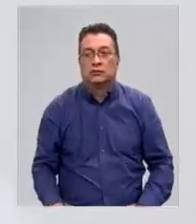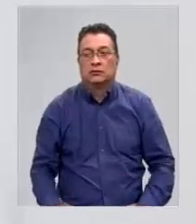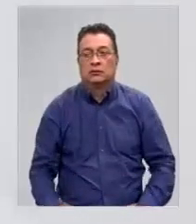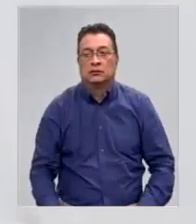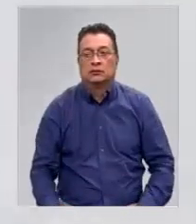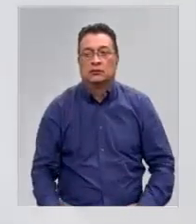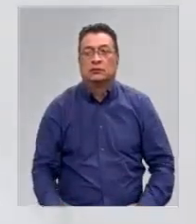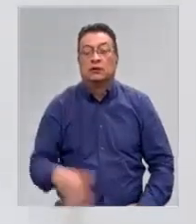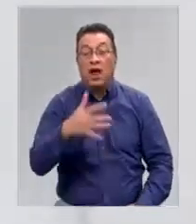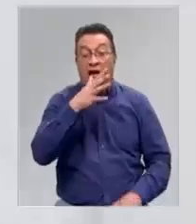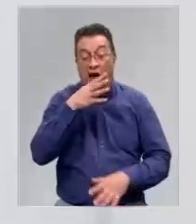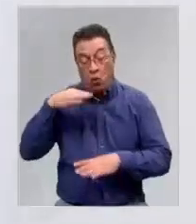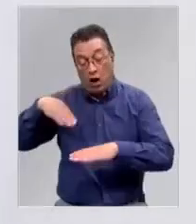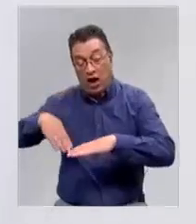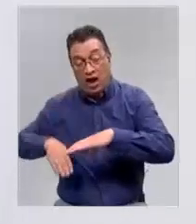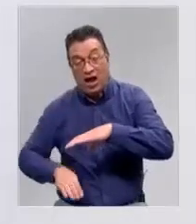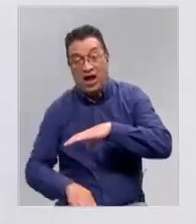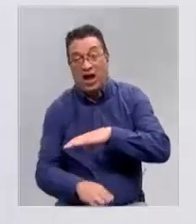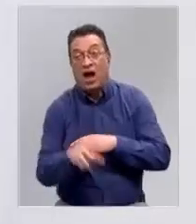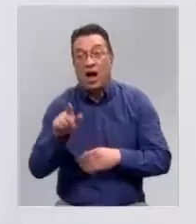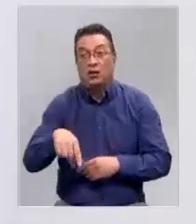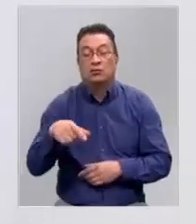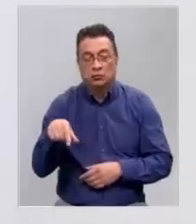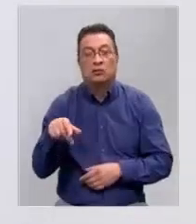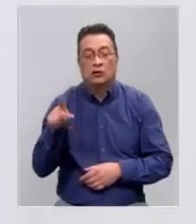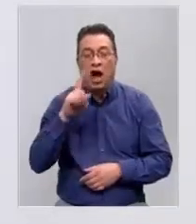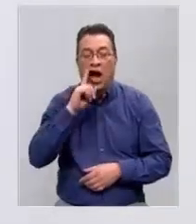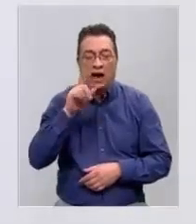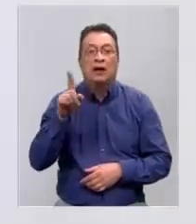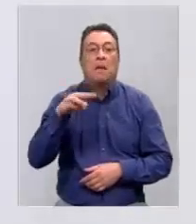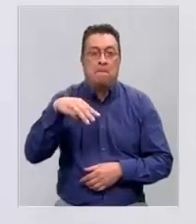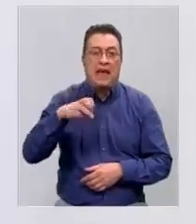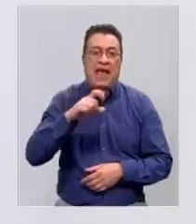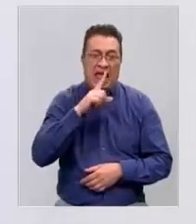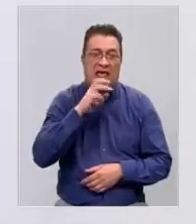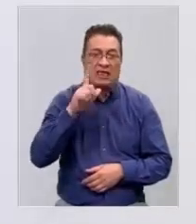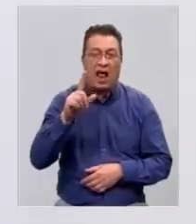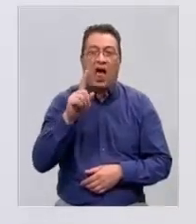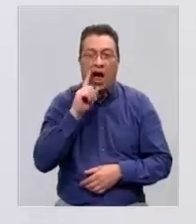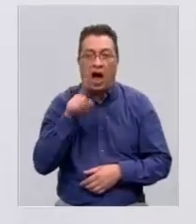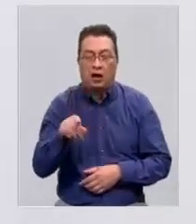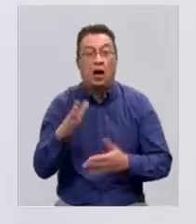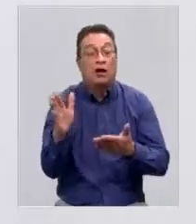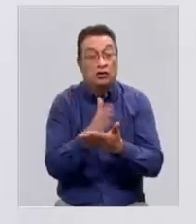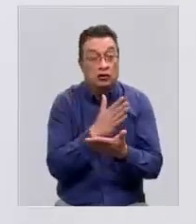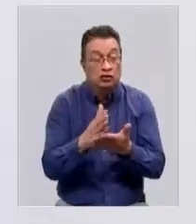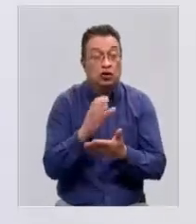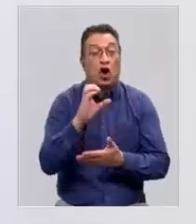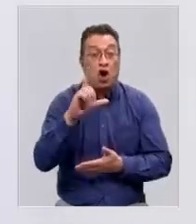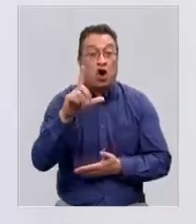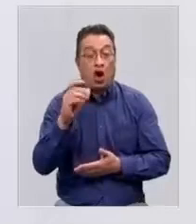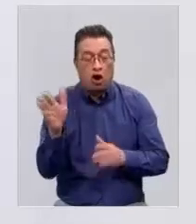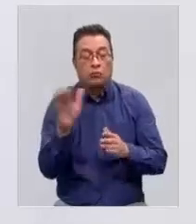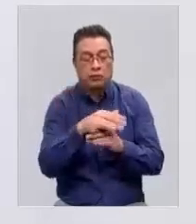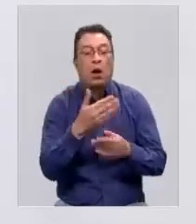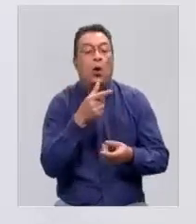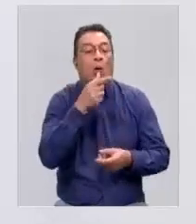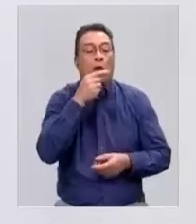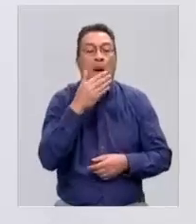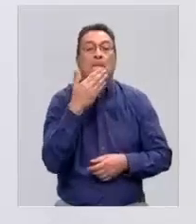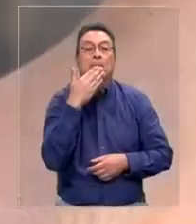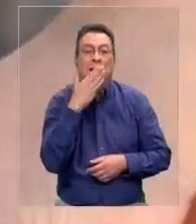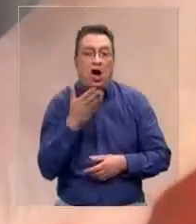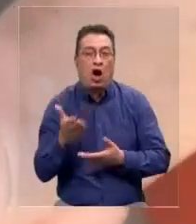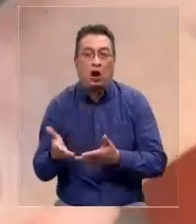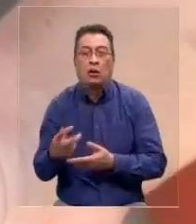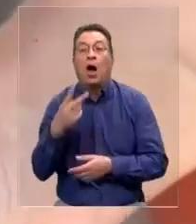En general el agua subterránea de esta zona está salina, tiene metales, pero al tener el filtro y al clorarlo, ¿cierto?, ya debería salir mejor, ¿cierto?, de esta